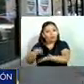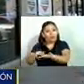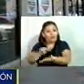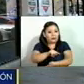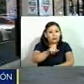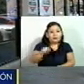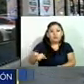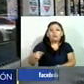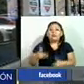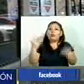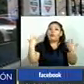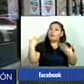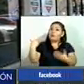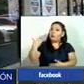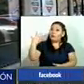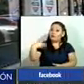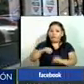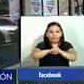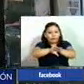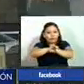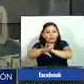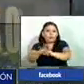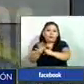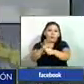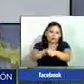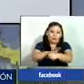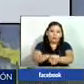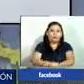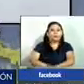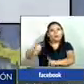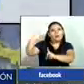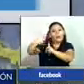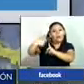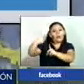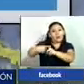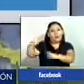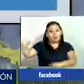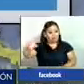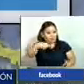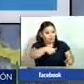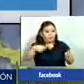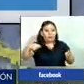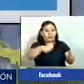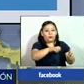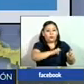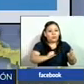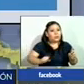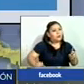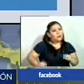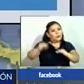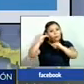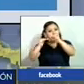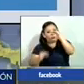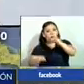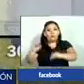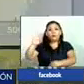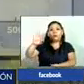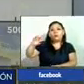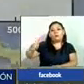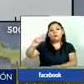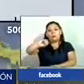desde que comenzó la propagación del COVID-19 En abril las remesas familiares enviadas a El Salvador cayeron en un 40%